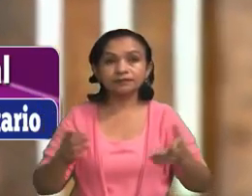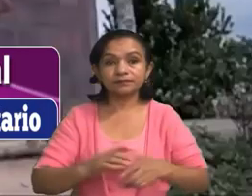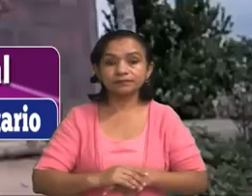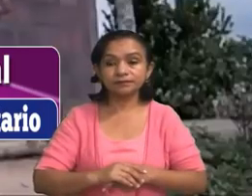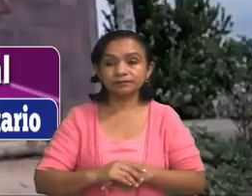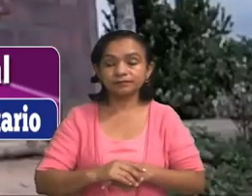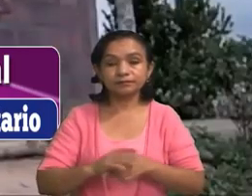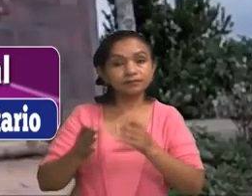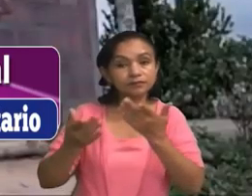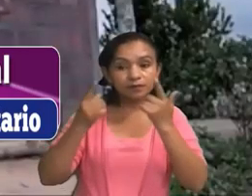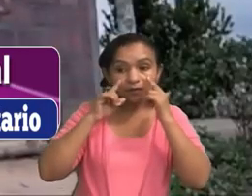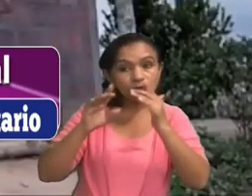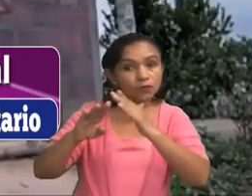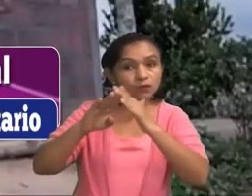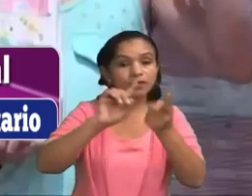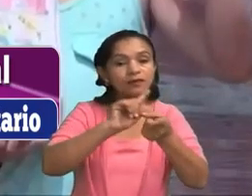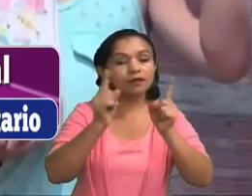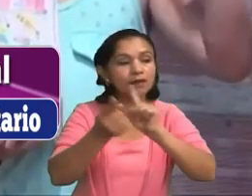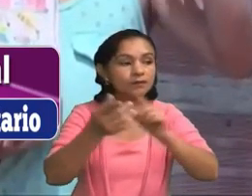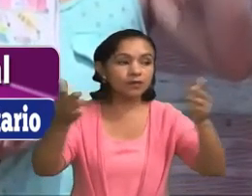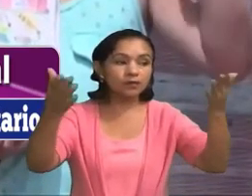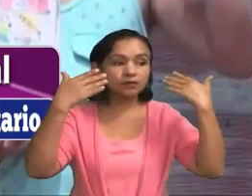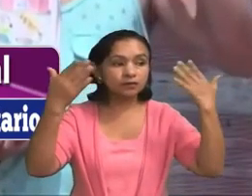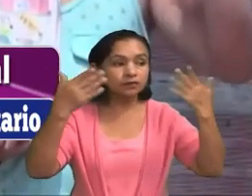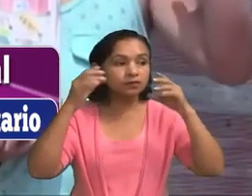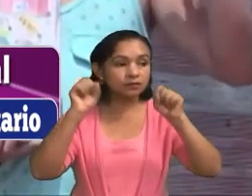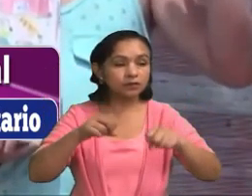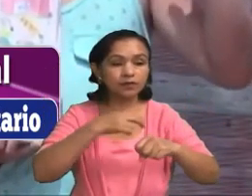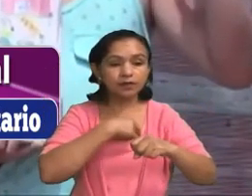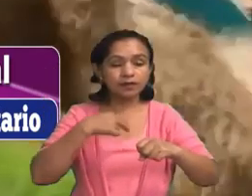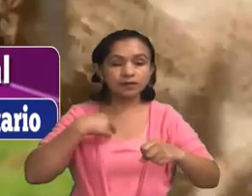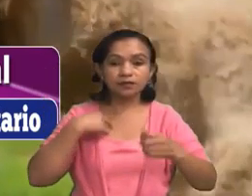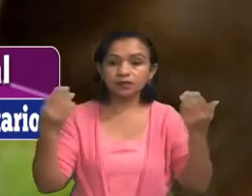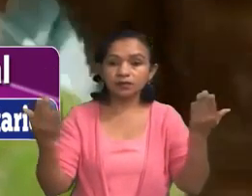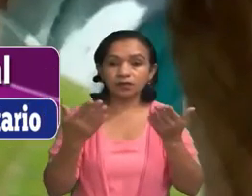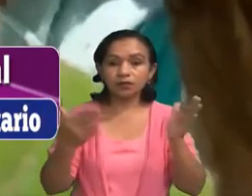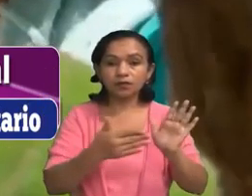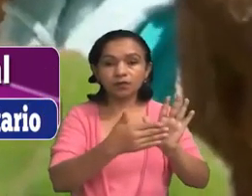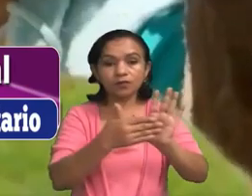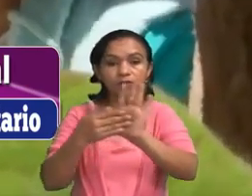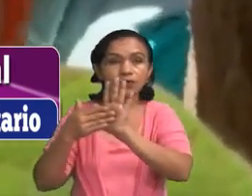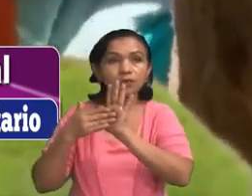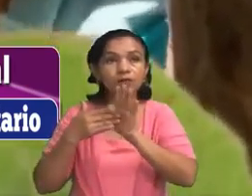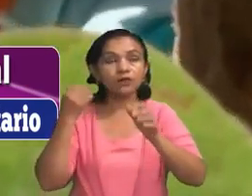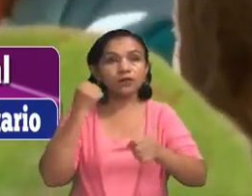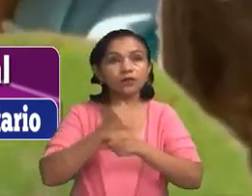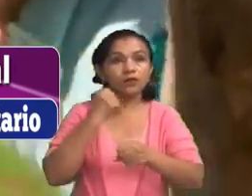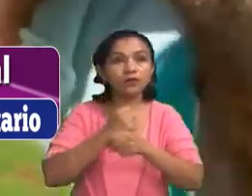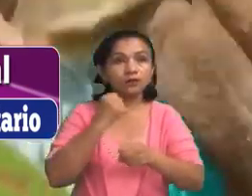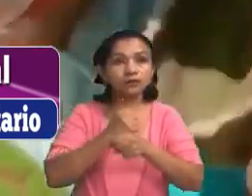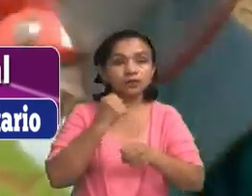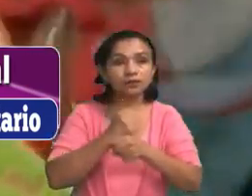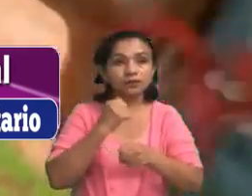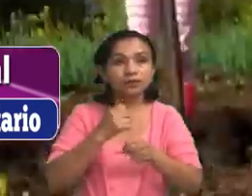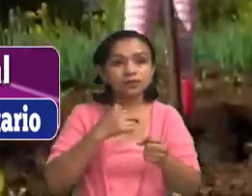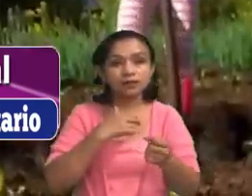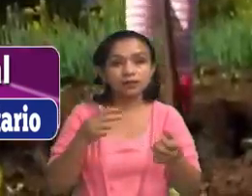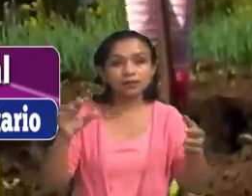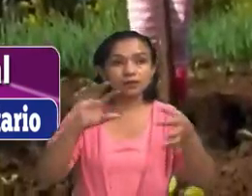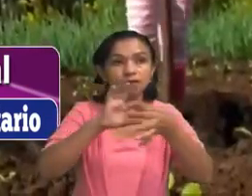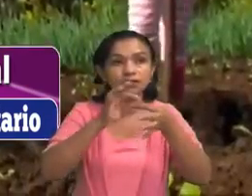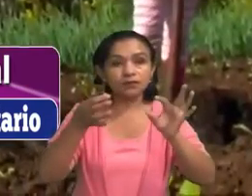de resiliencia y de adaptación al cambio climático. Eso es como una muestra. También hemos trabajado alrededor de cadenas